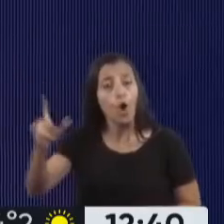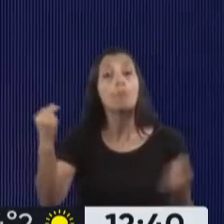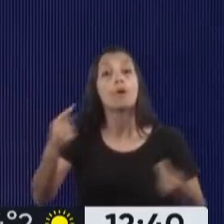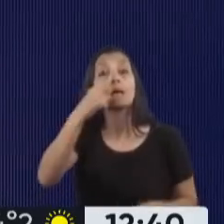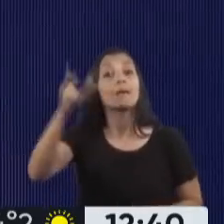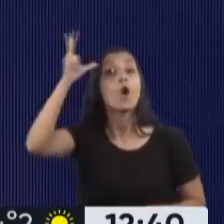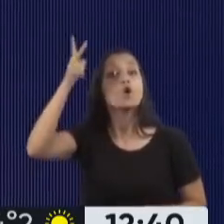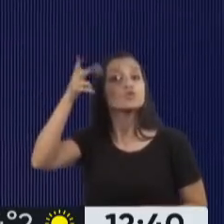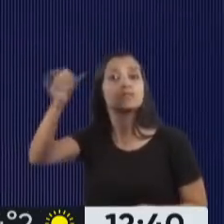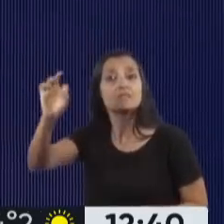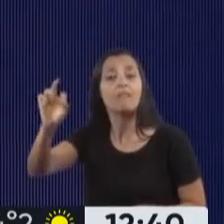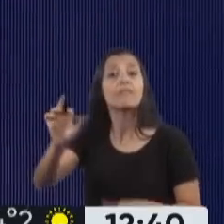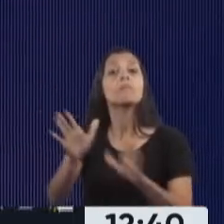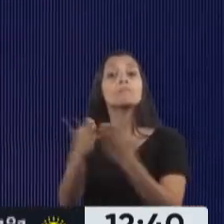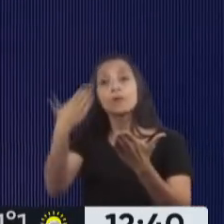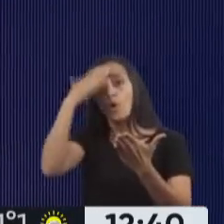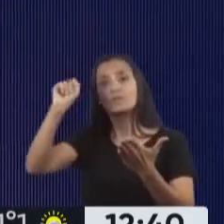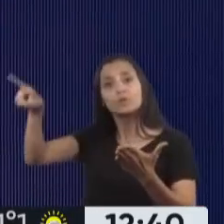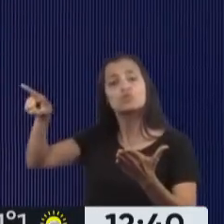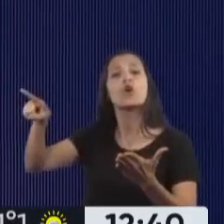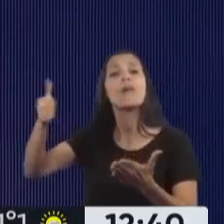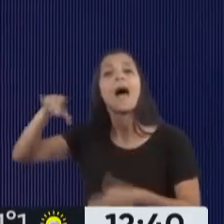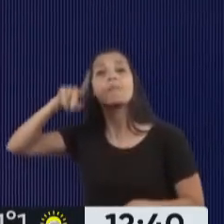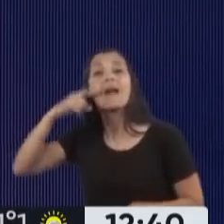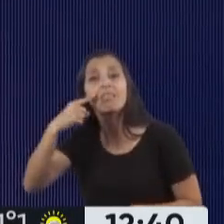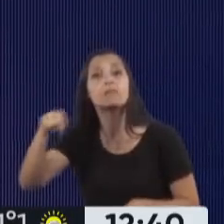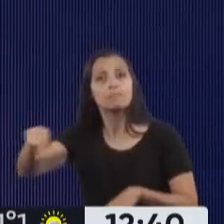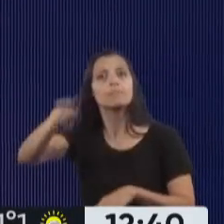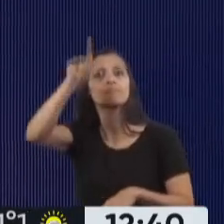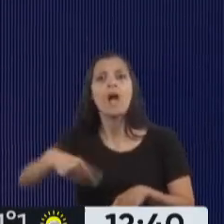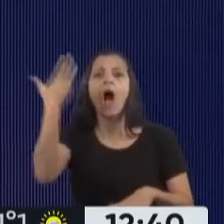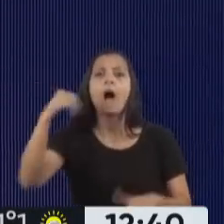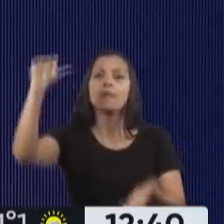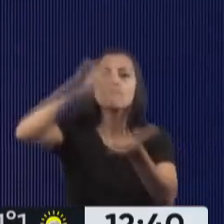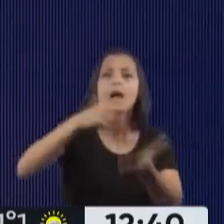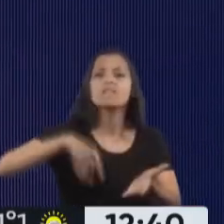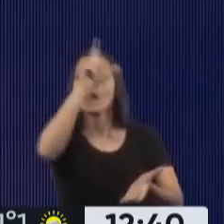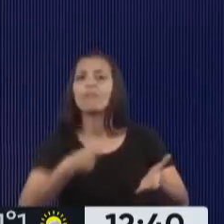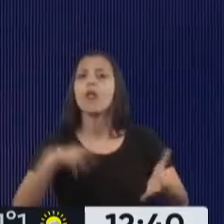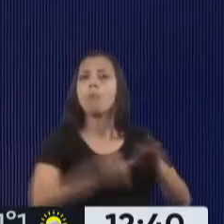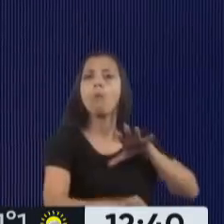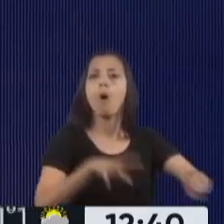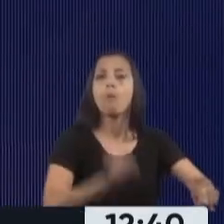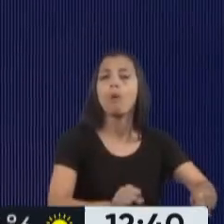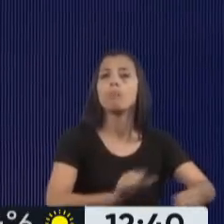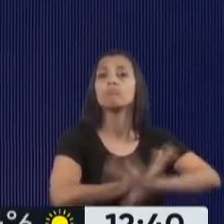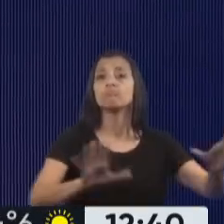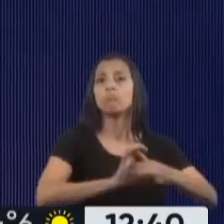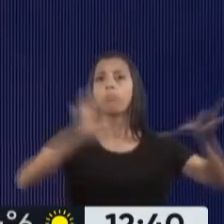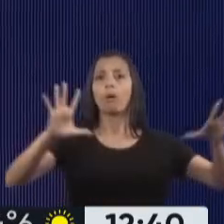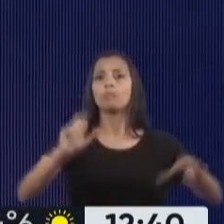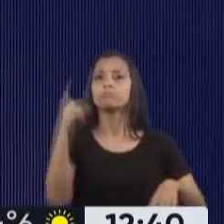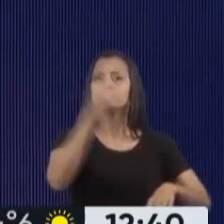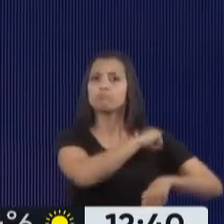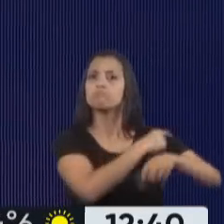1860 se puso en marcha la Constitución de Alberdi, de ser un país de bárbaros, en 35 años nos convertimos en la primera potencia